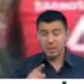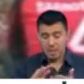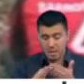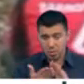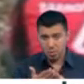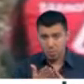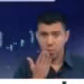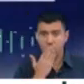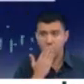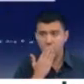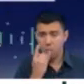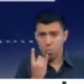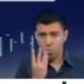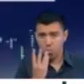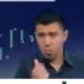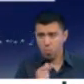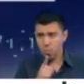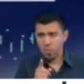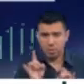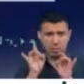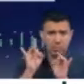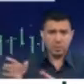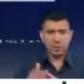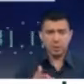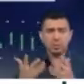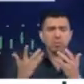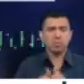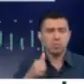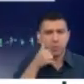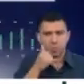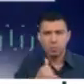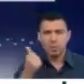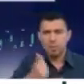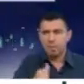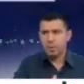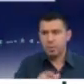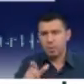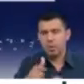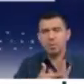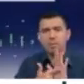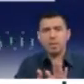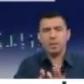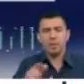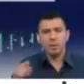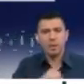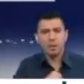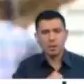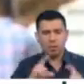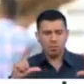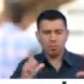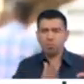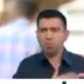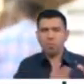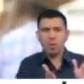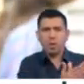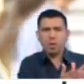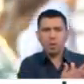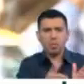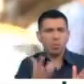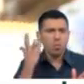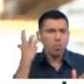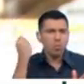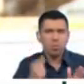en general están rechazando la presencia de la industria del petróleo en sus territorios. Ellos manifiestan contar con títulos de propiedad ancestral.